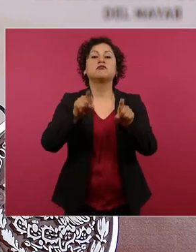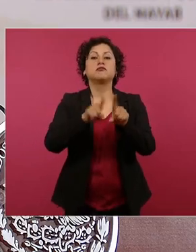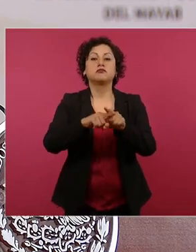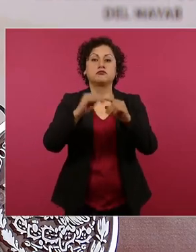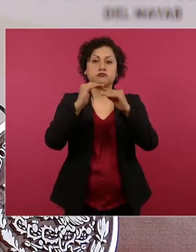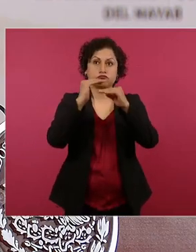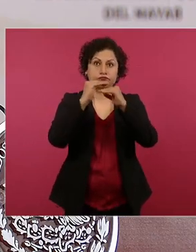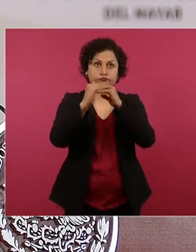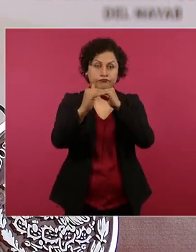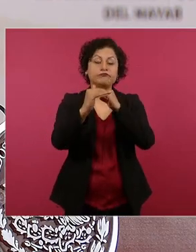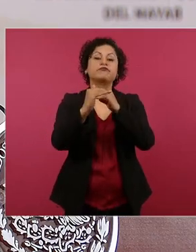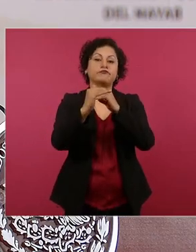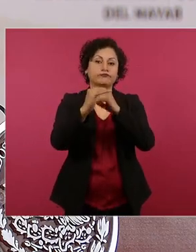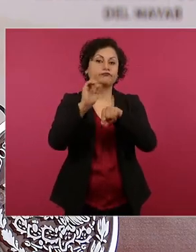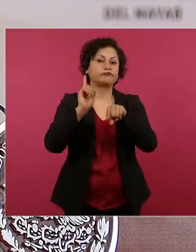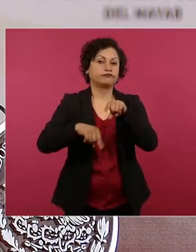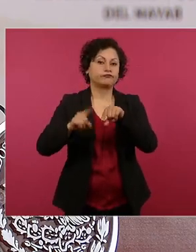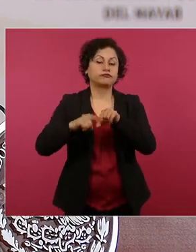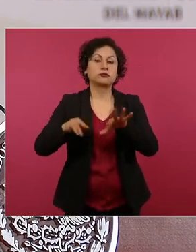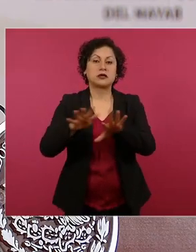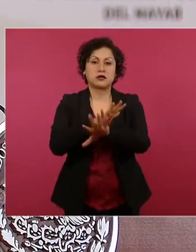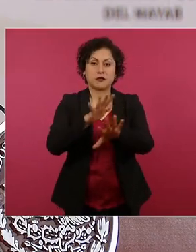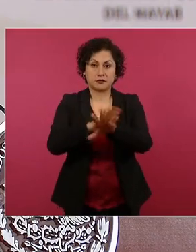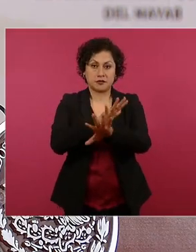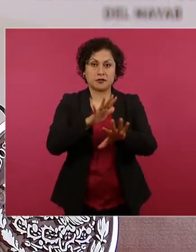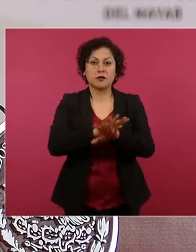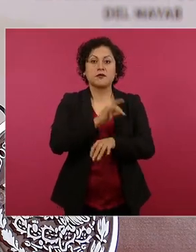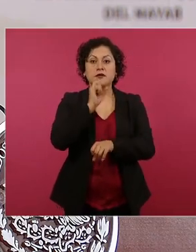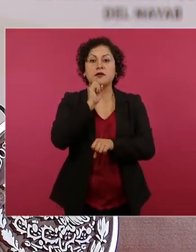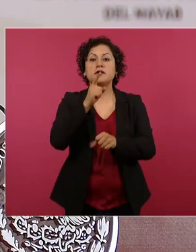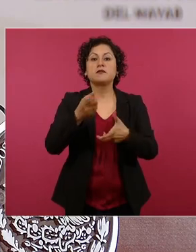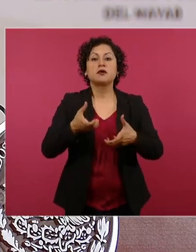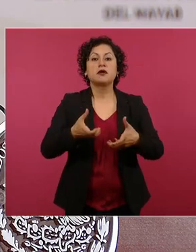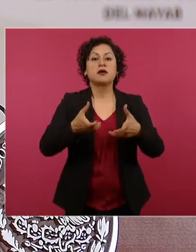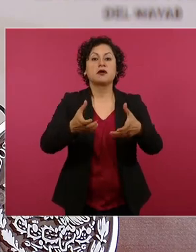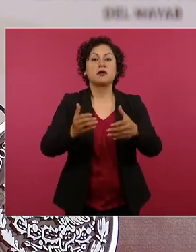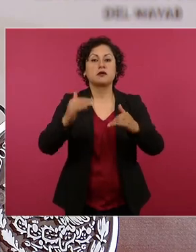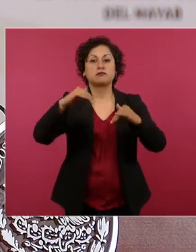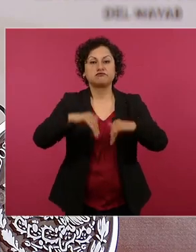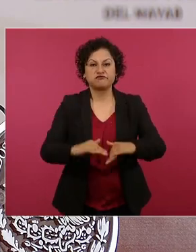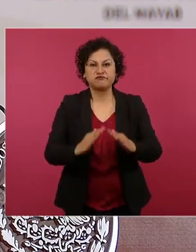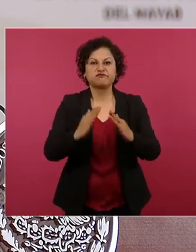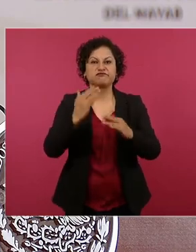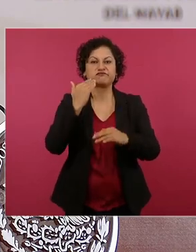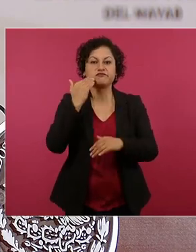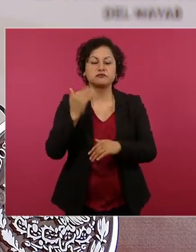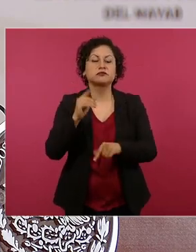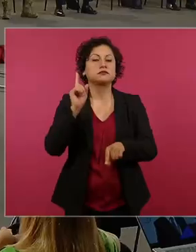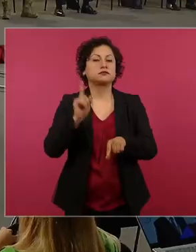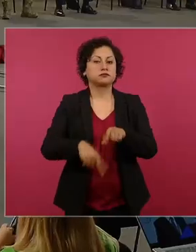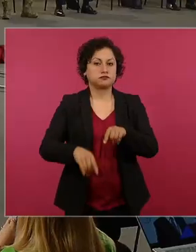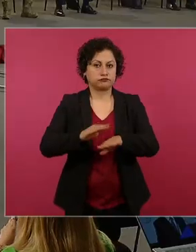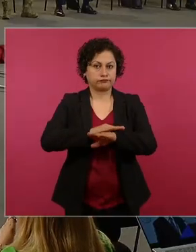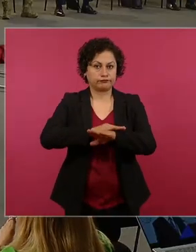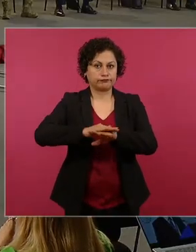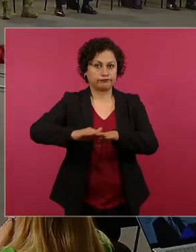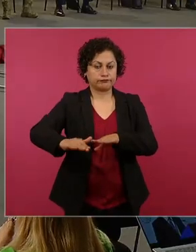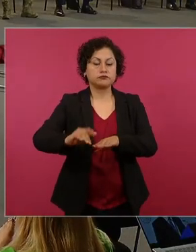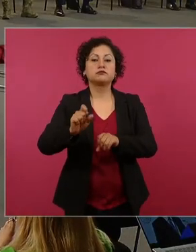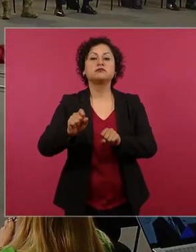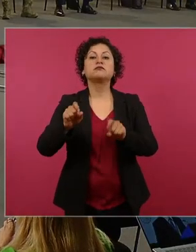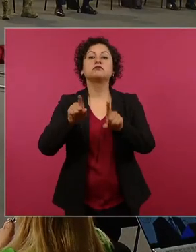algunas áreas, bacheos en calles de rodaje, descontaminación de caucho en